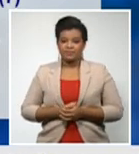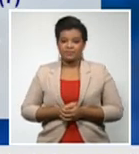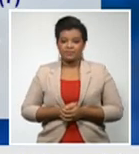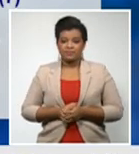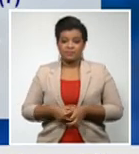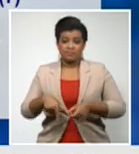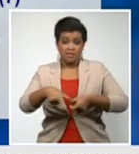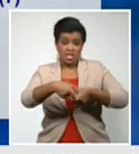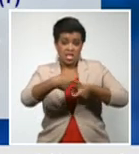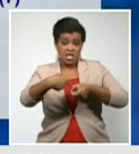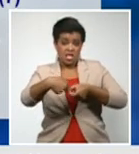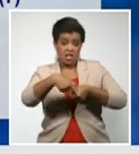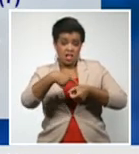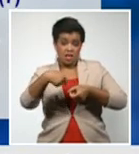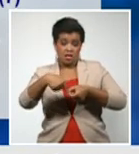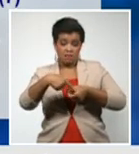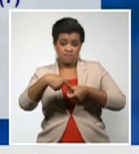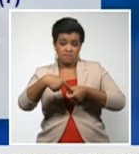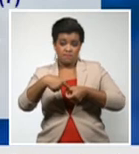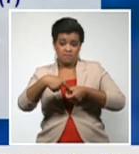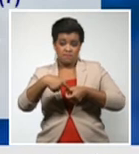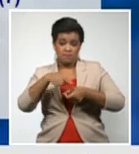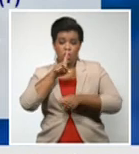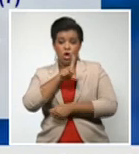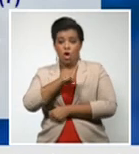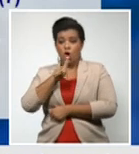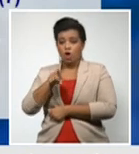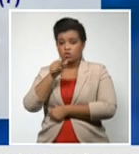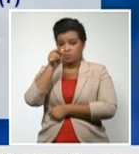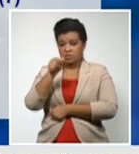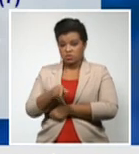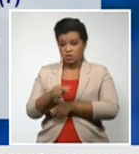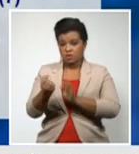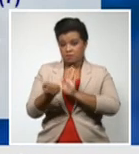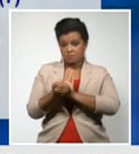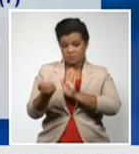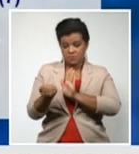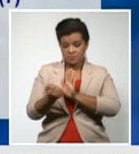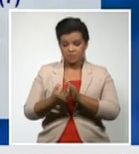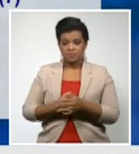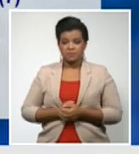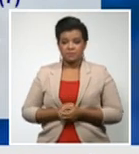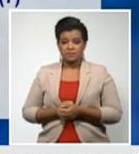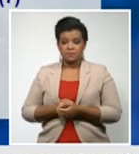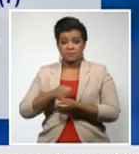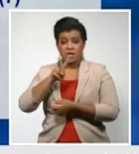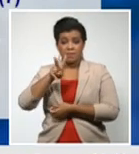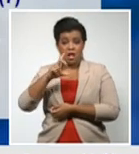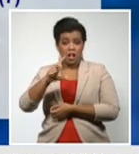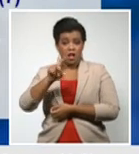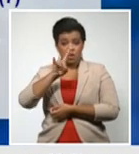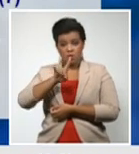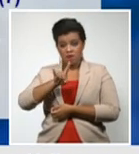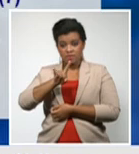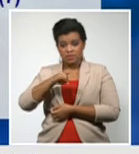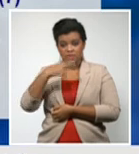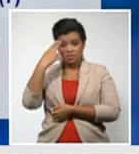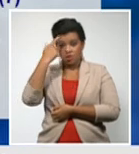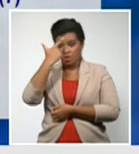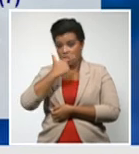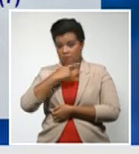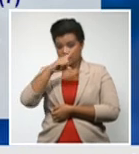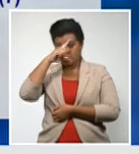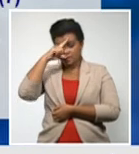especial Isla de la Juventud con 11 casos confirmados ayer. Villa Clara, 9. Ciego de Ávila y Santi